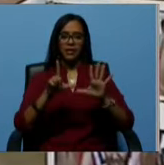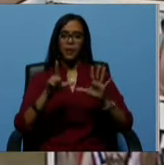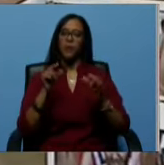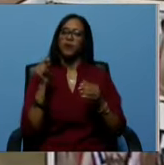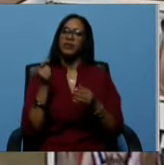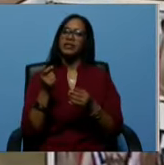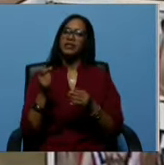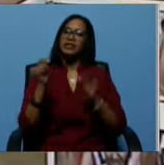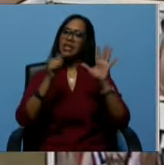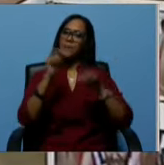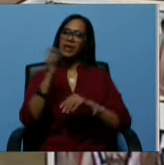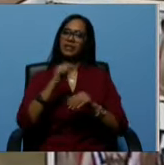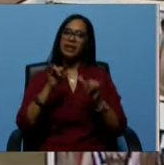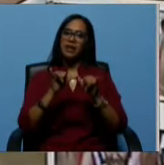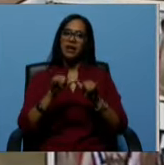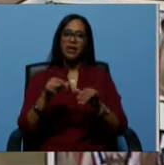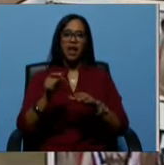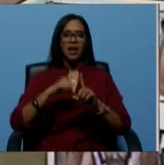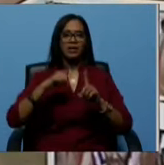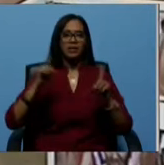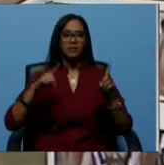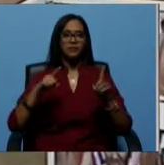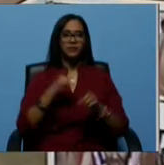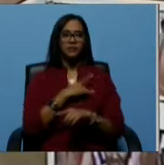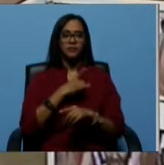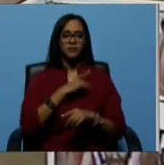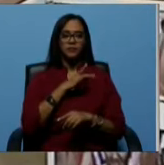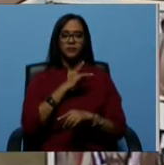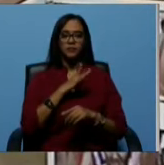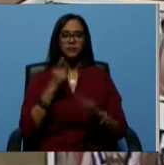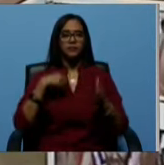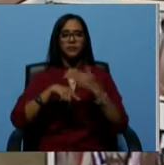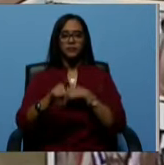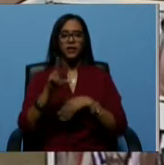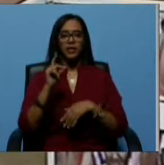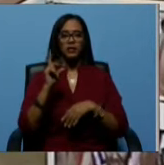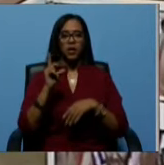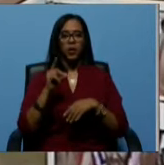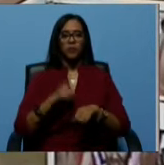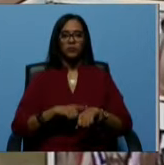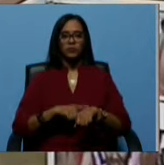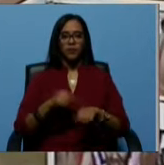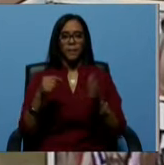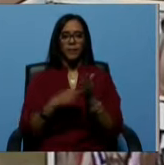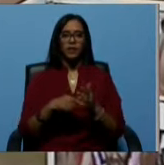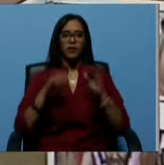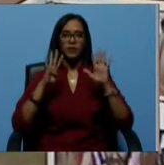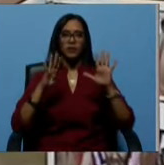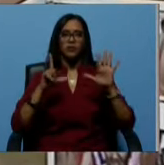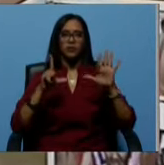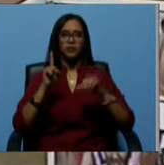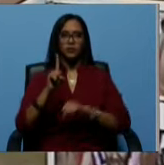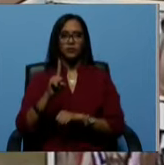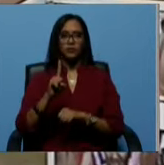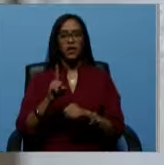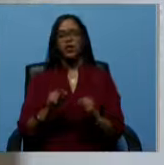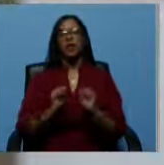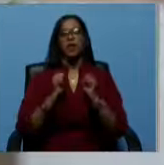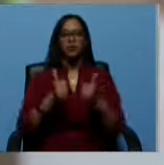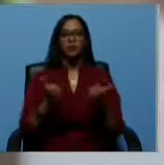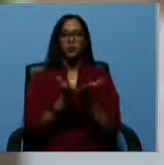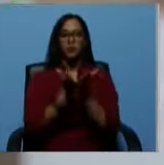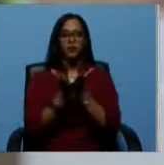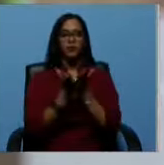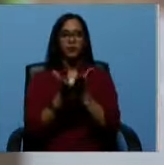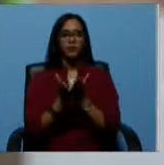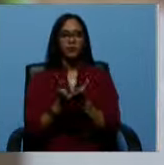Eléctrica en la Universidad de Chile, a la cual ingresó en el segundo periodo de 1971, a la vez que inició sus estudios,